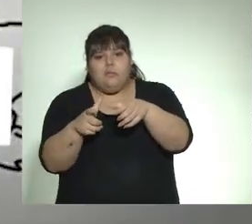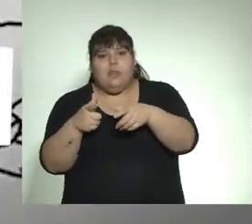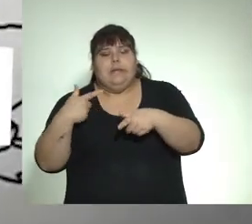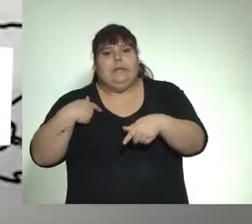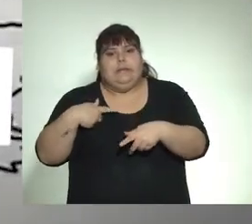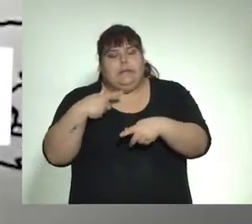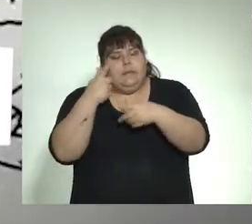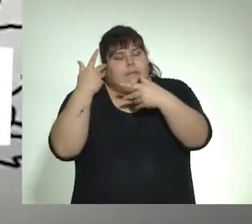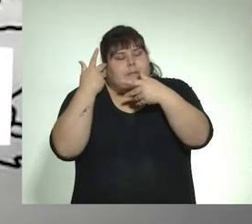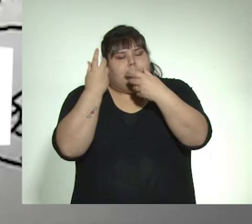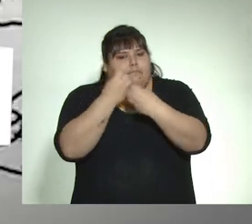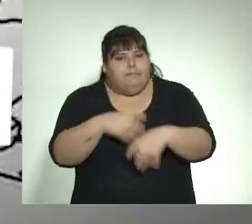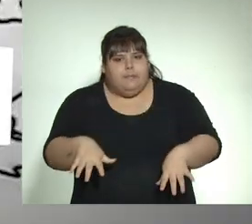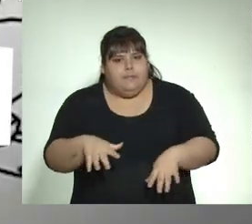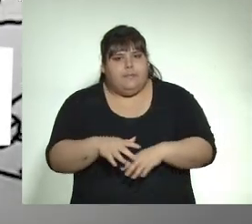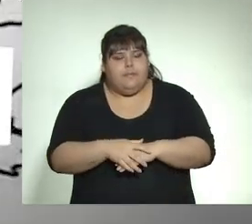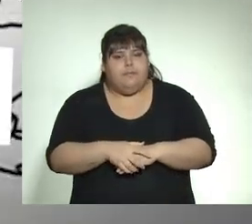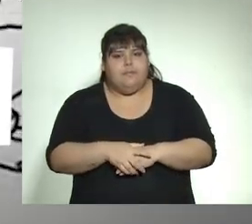¡Es desesperante!